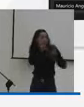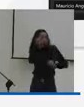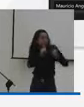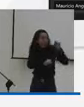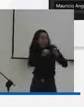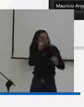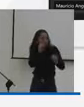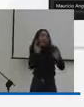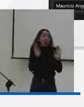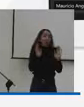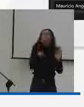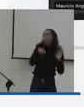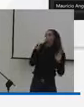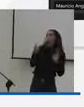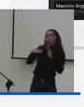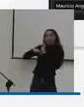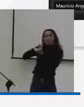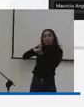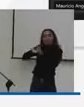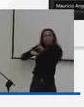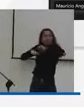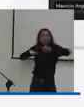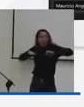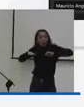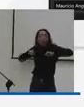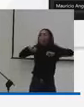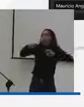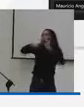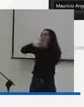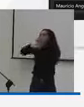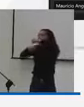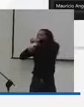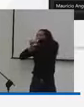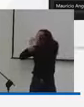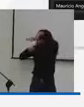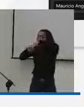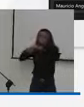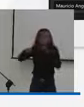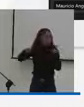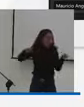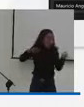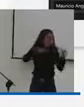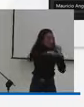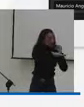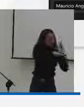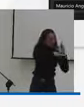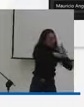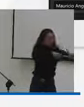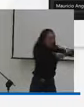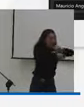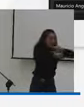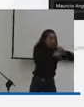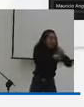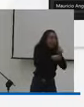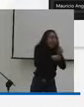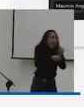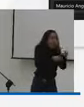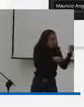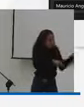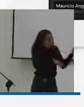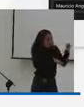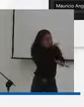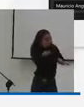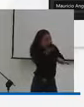ocasiones al ente privado a la empresa privada y pueda solicitar recursos que permitan fomentar masificar y